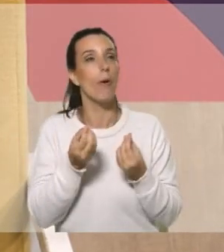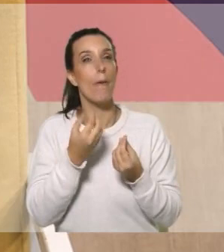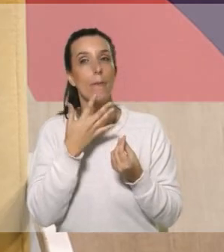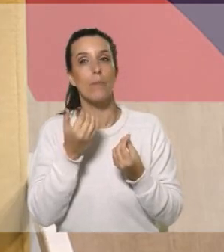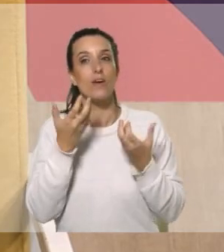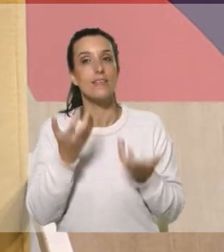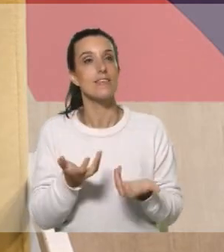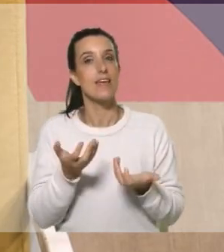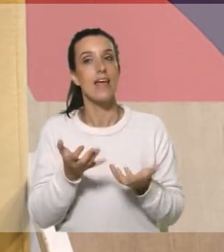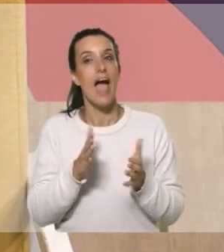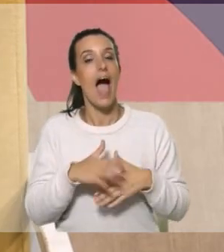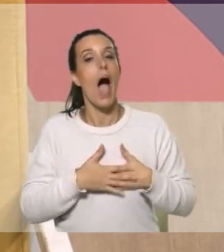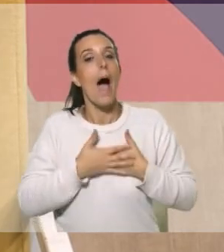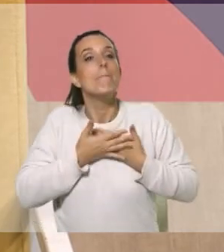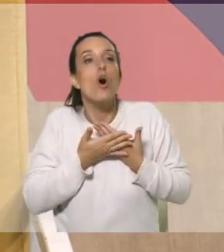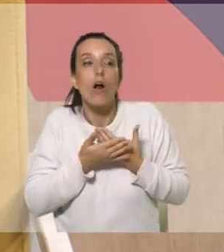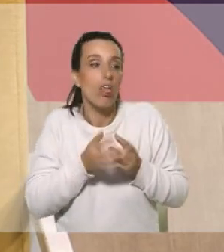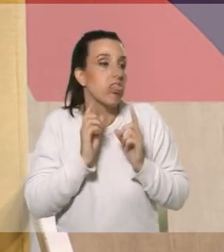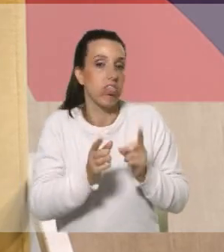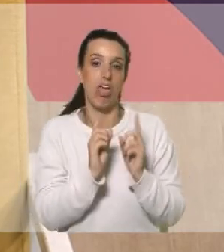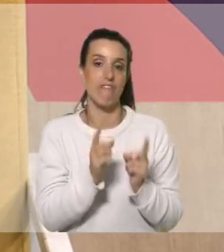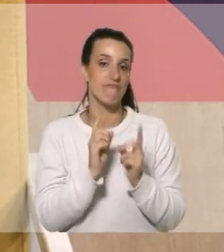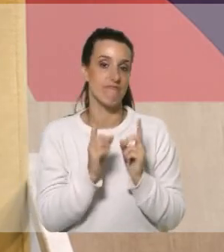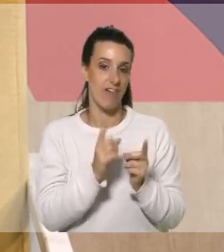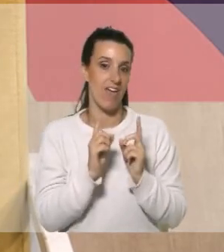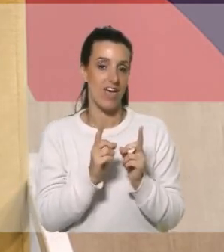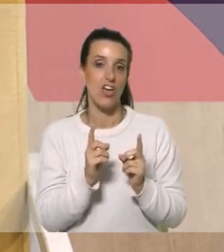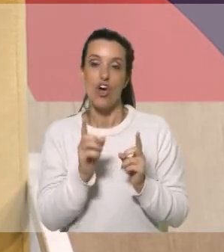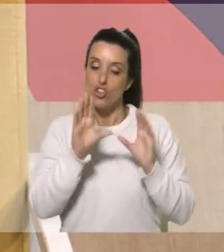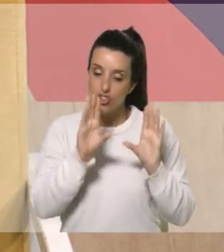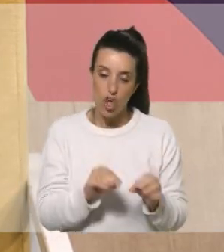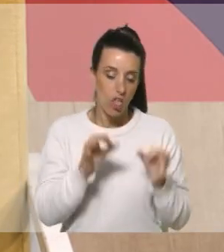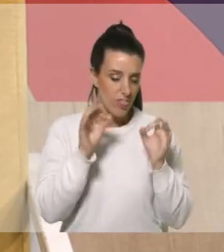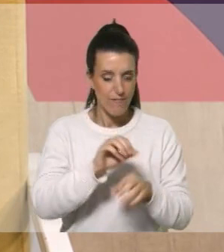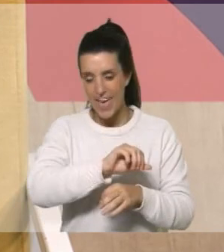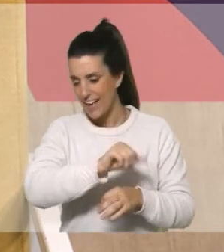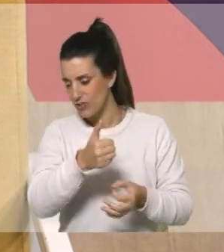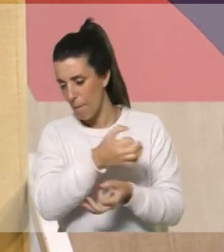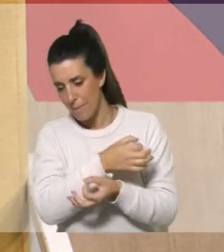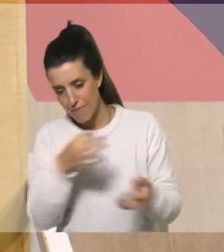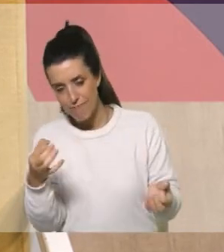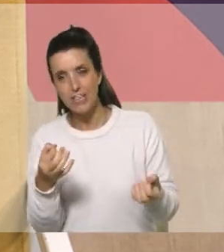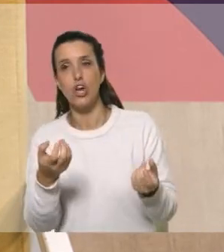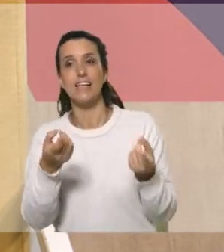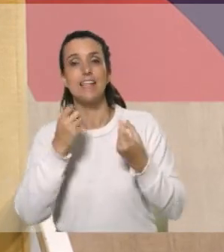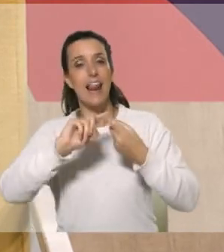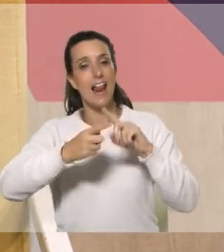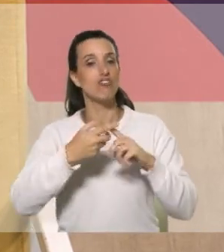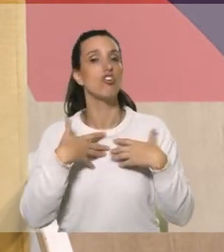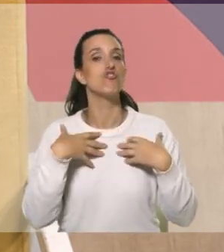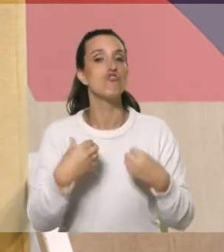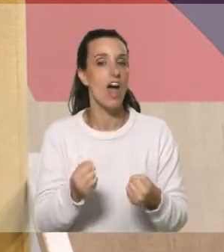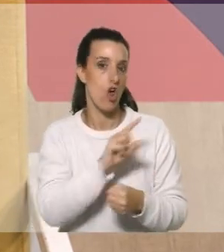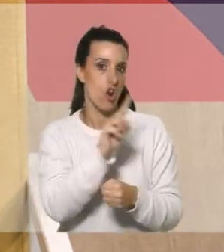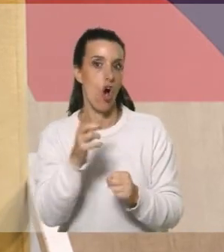suscribir el amor a una receta no en esta cuestión de que todo tiene que ser exitoso no de que tenemos que tener vínculos sanos no